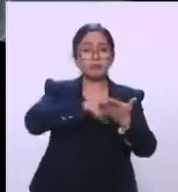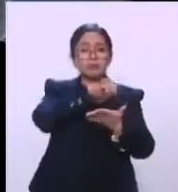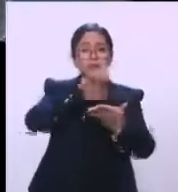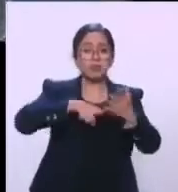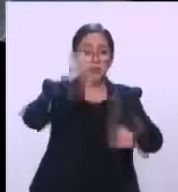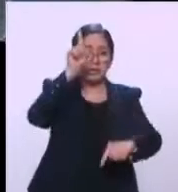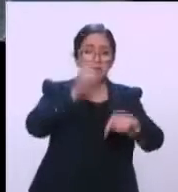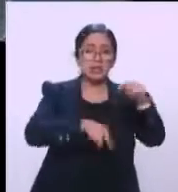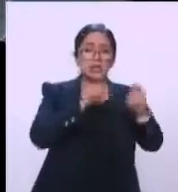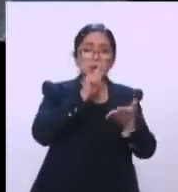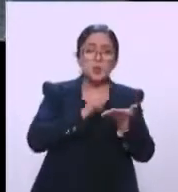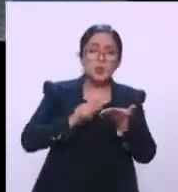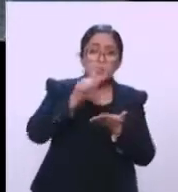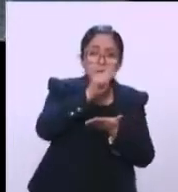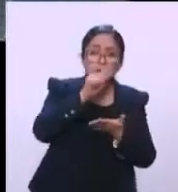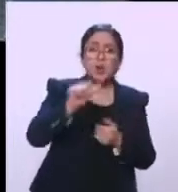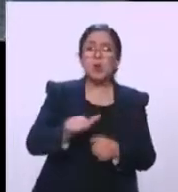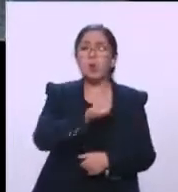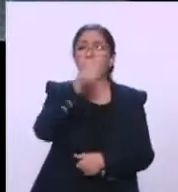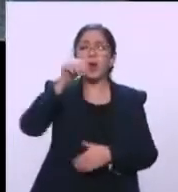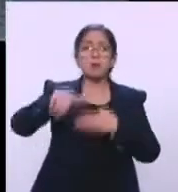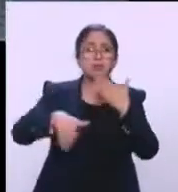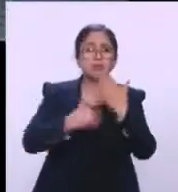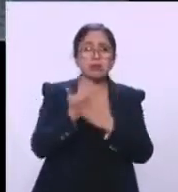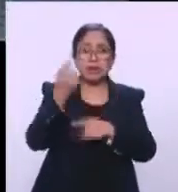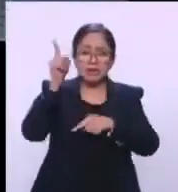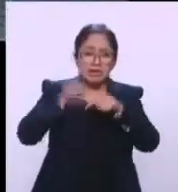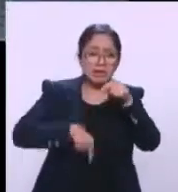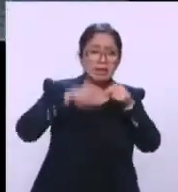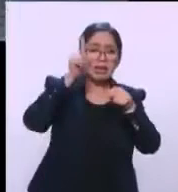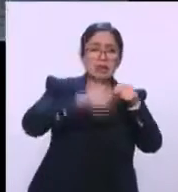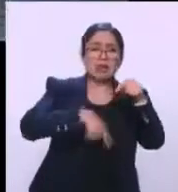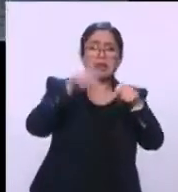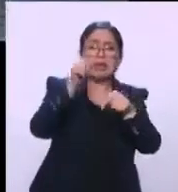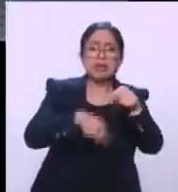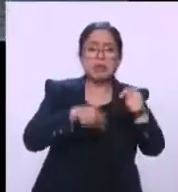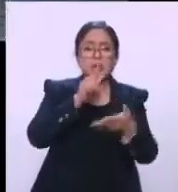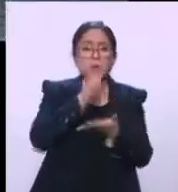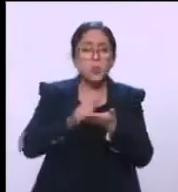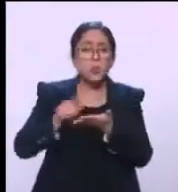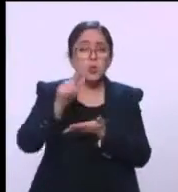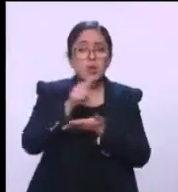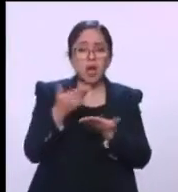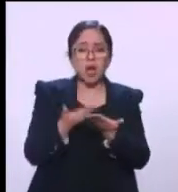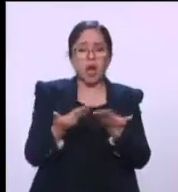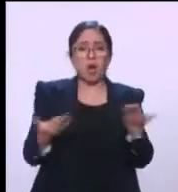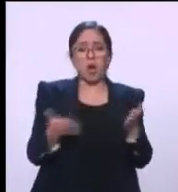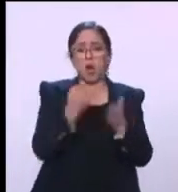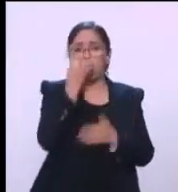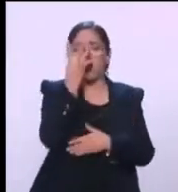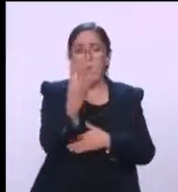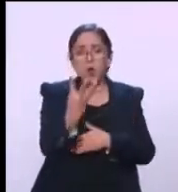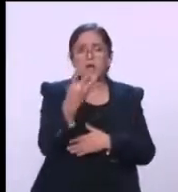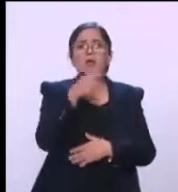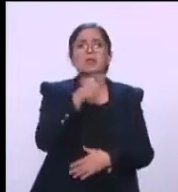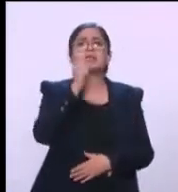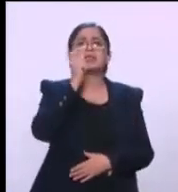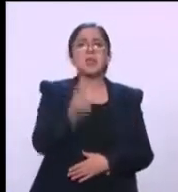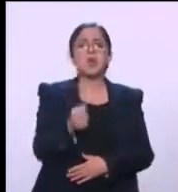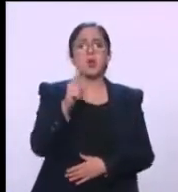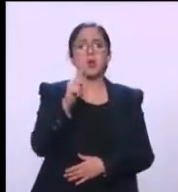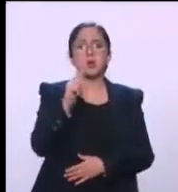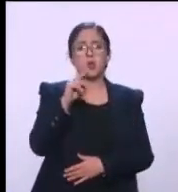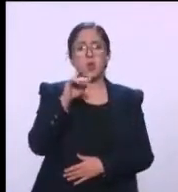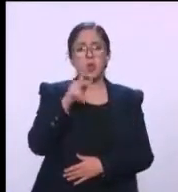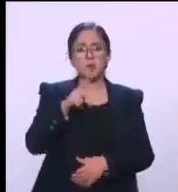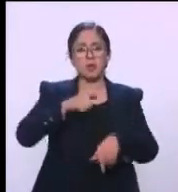eso y al día siguiente otro, ¿no? Y al día siguiente otro, y hoy en la mañana otro, lleva 4. Es muy interesante porque Trump saca un